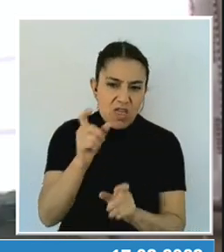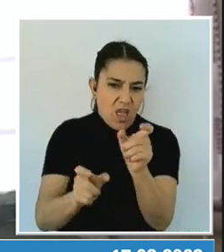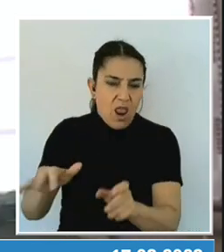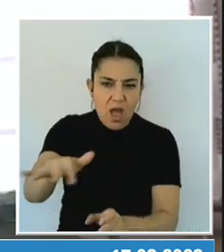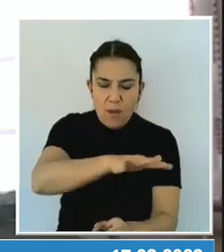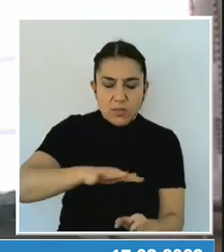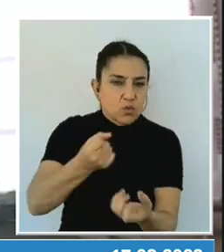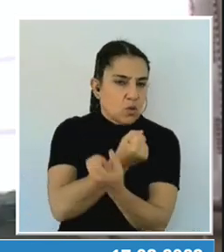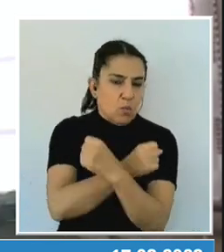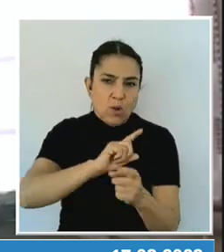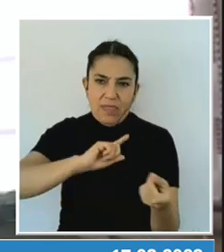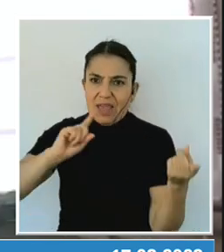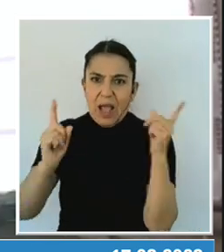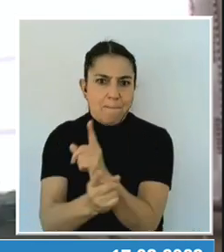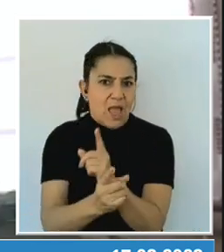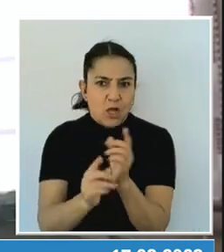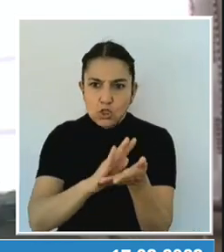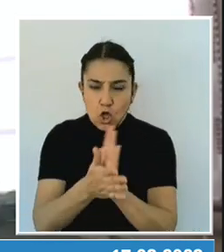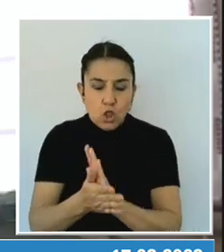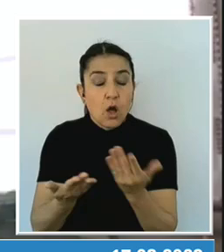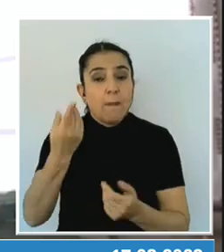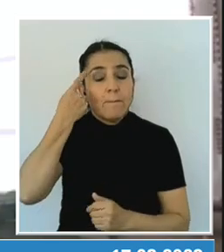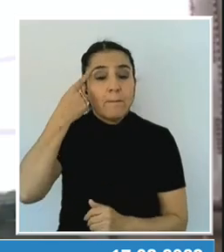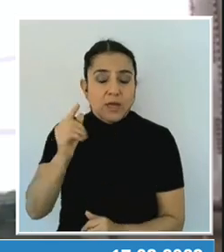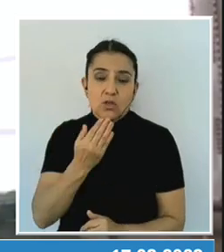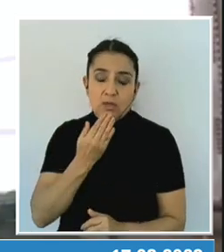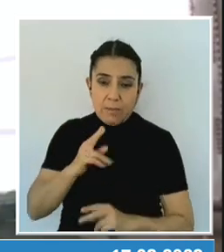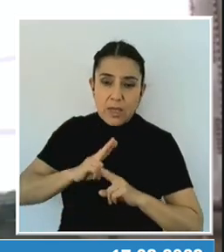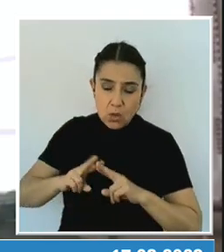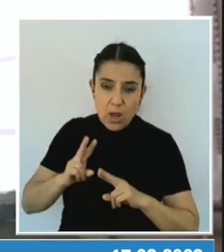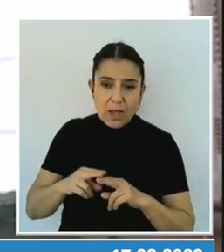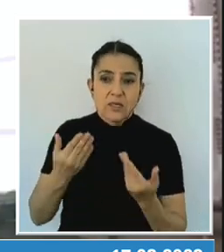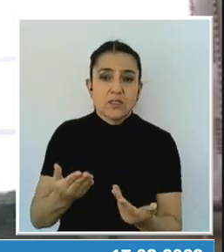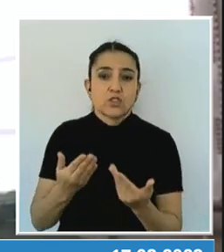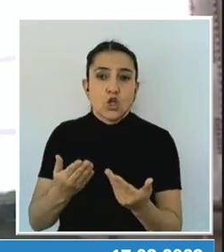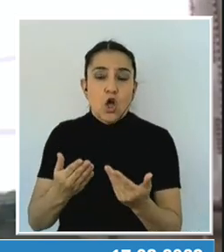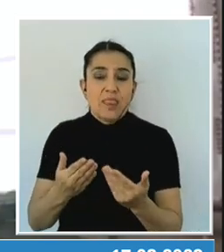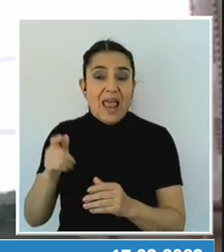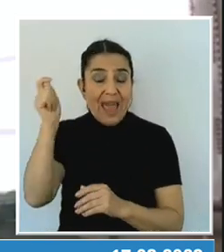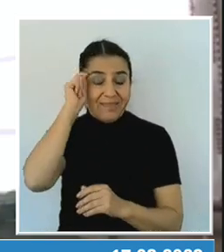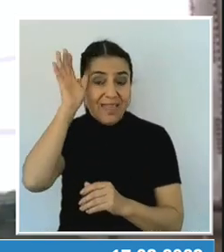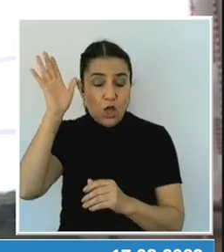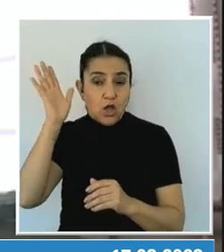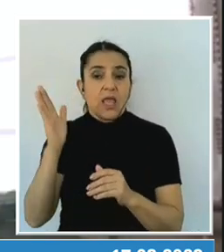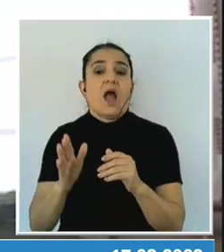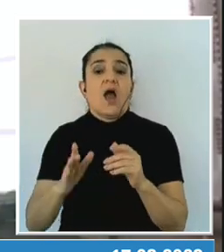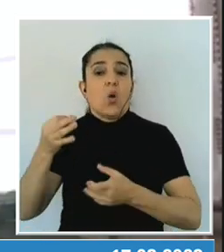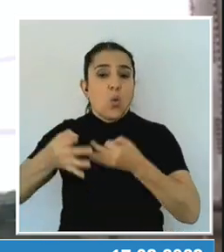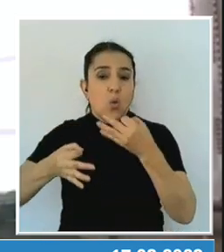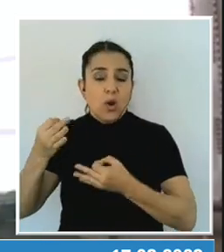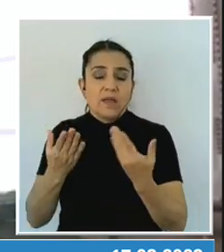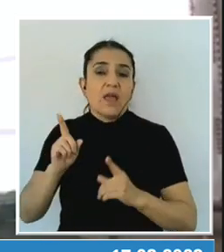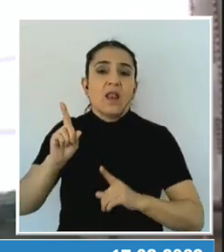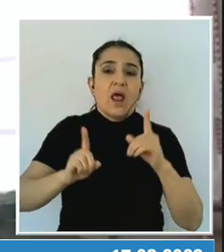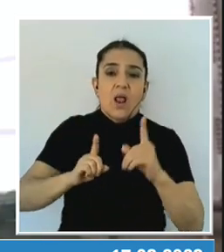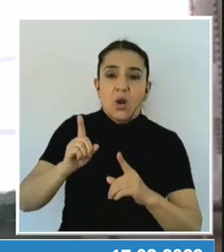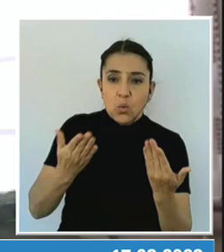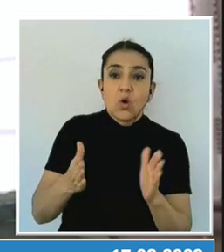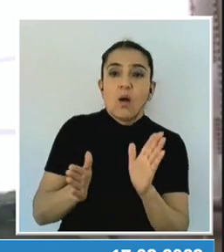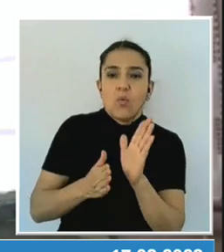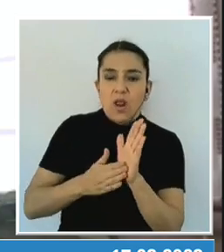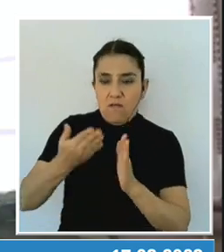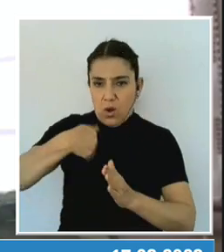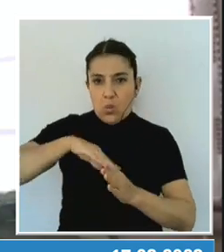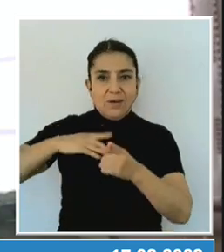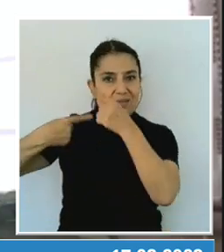cambiar el mundo. Pero también es un axioma de la teoría jurídica que en algunos casos, y eso lo prueba nuestra historia constitucional y